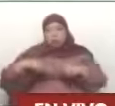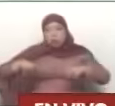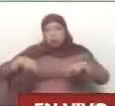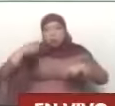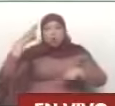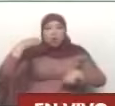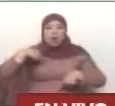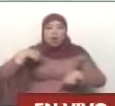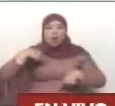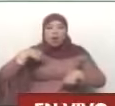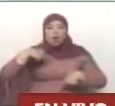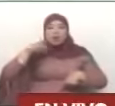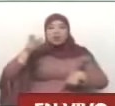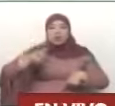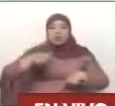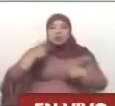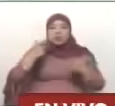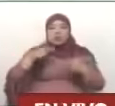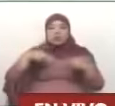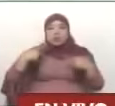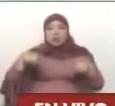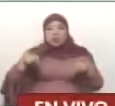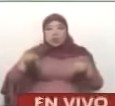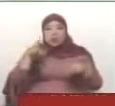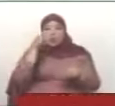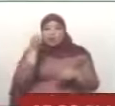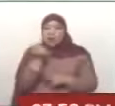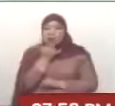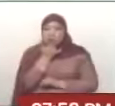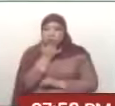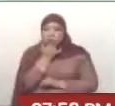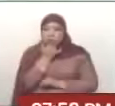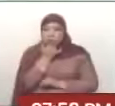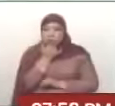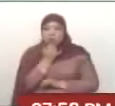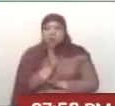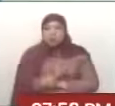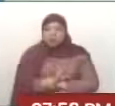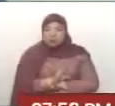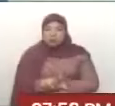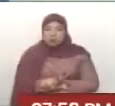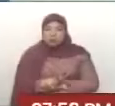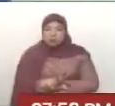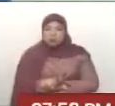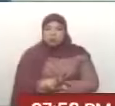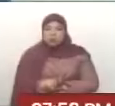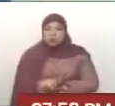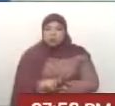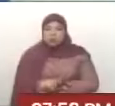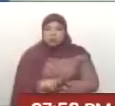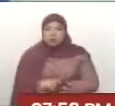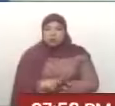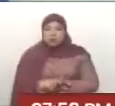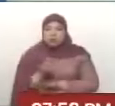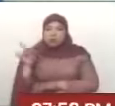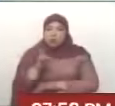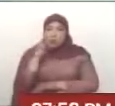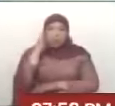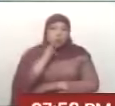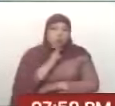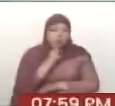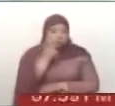Bolívar, apuñaló a alguien que se acostó en la hamaca. Por error. En mala hora. Y cuando Bolívar llegó en la